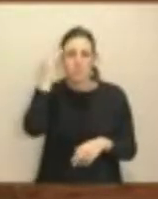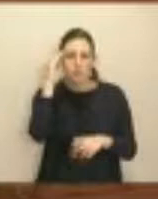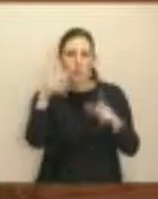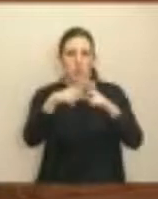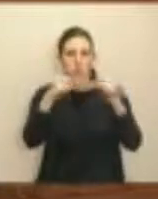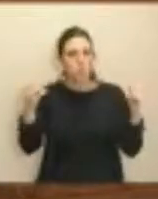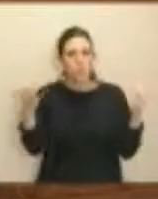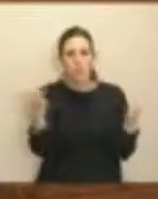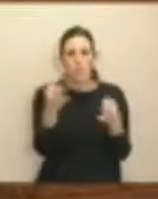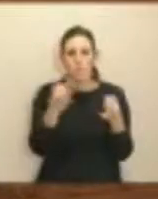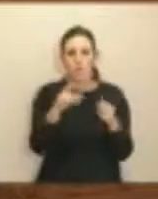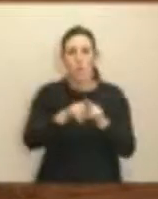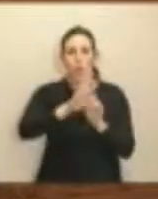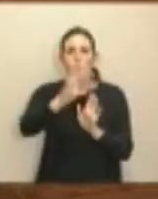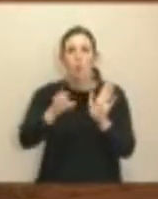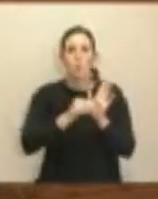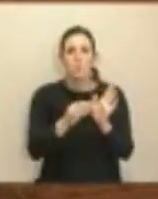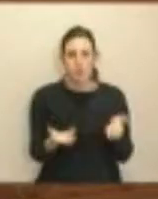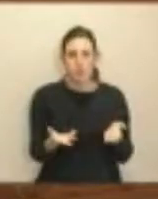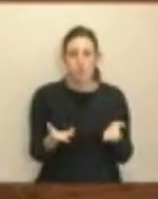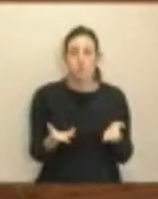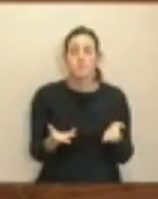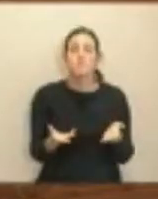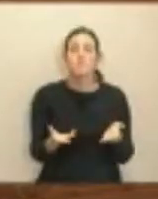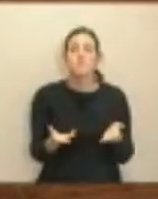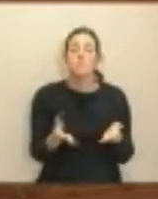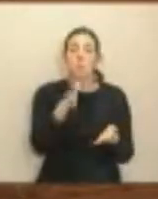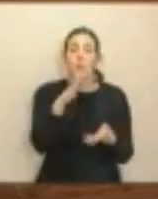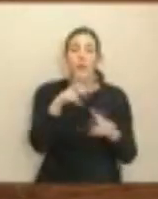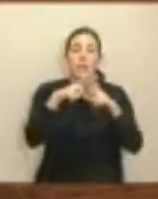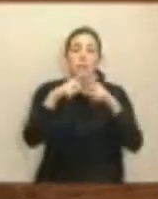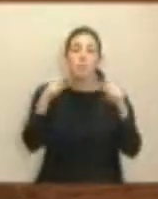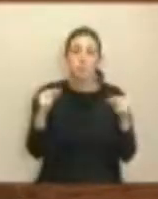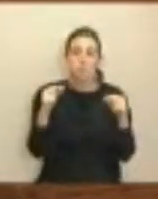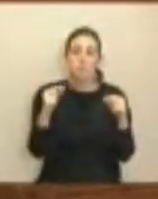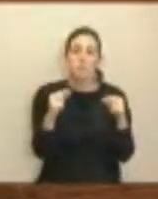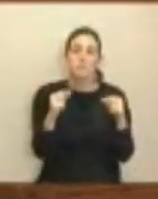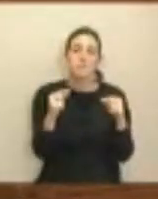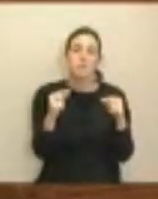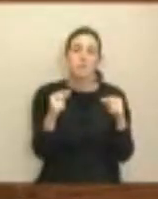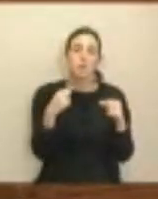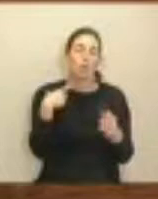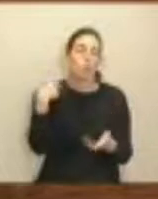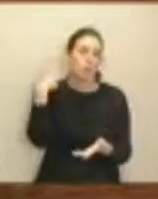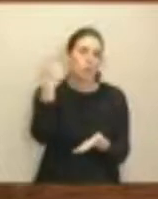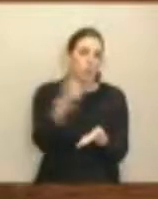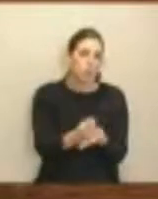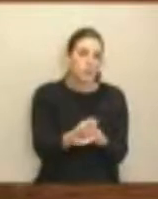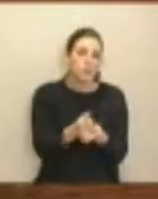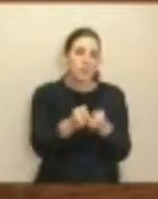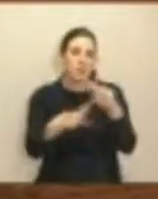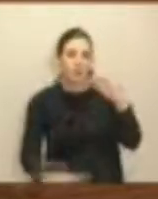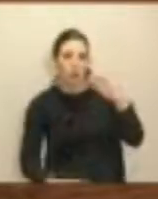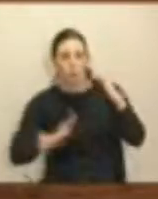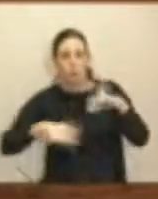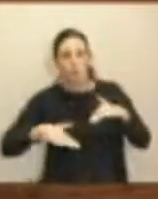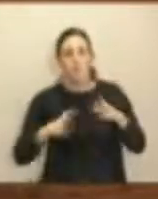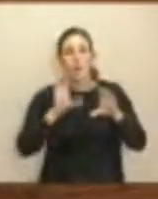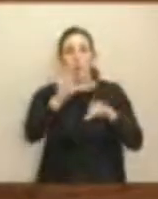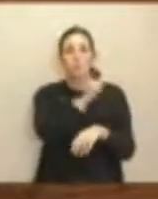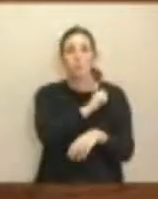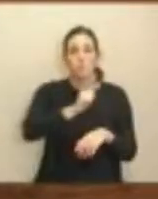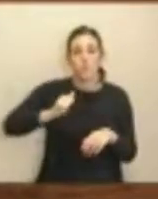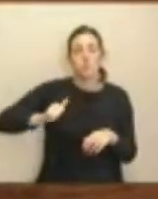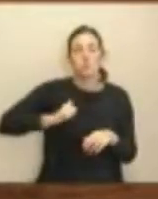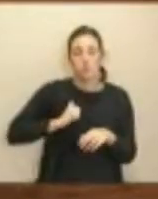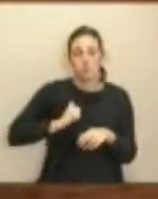que complementar. La tenía que complementar para que Asturias no estuviese nuevamente a la cola de las comunidades autónomas